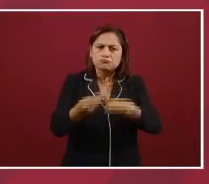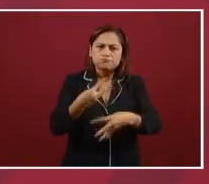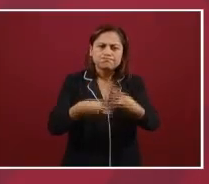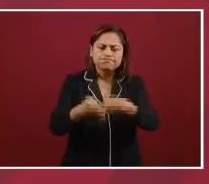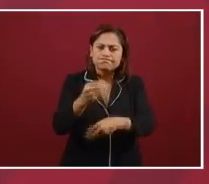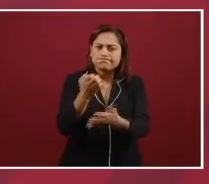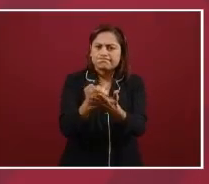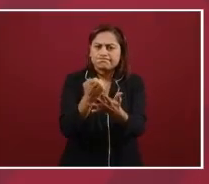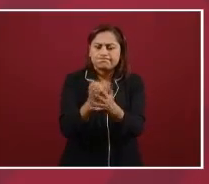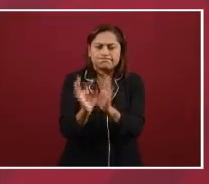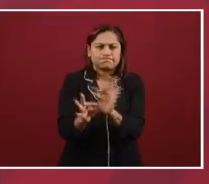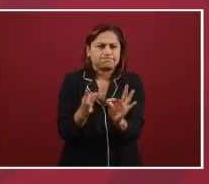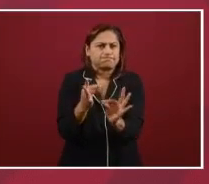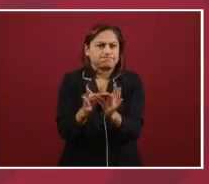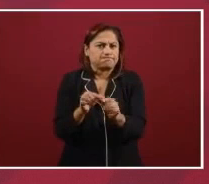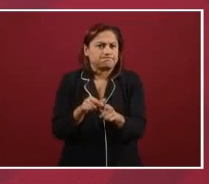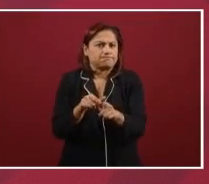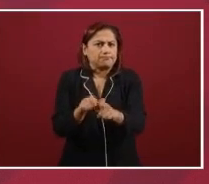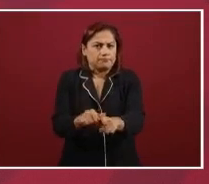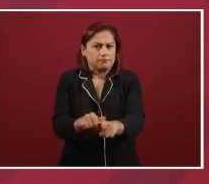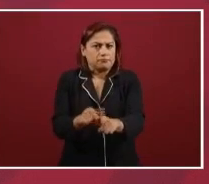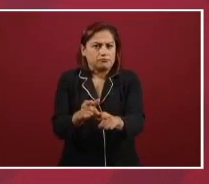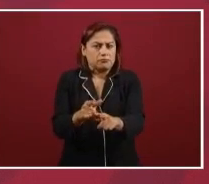economía popular.